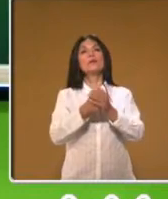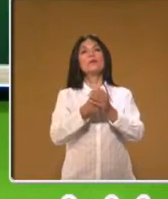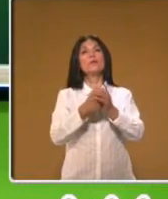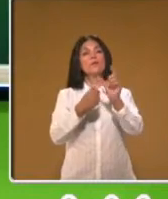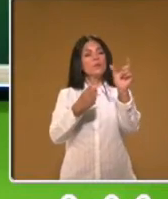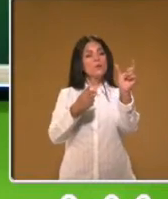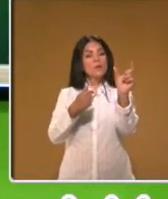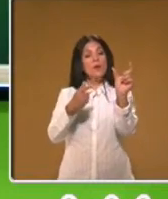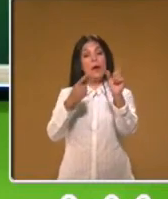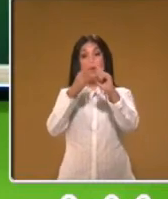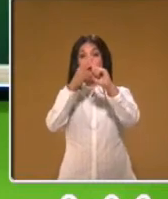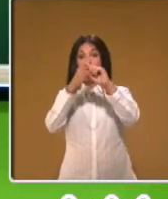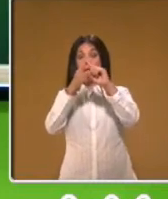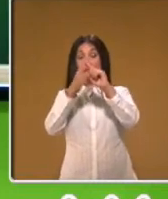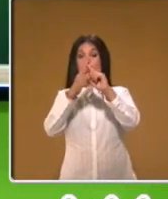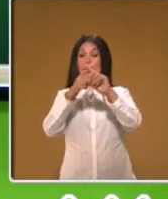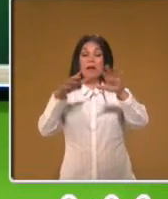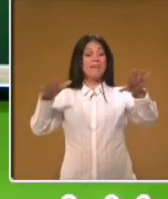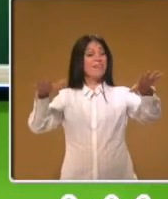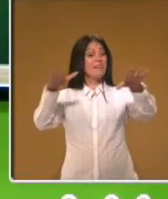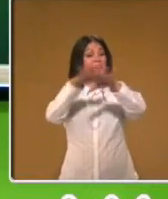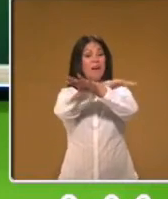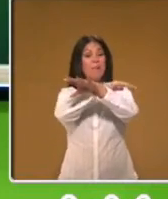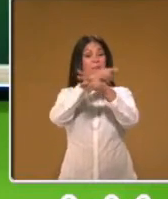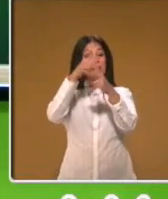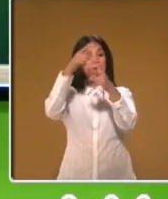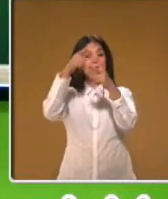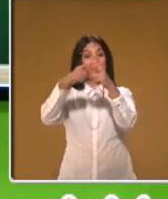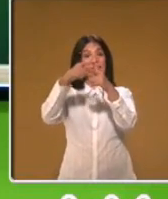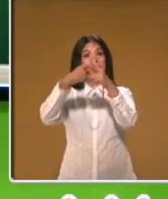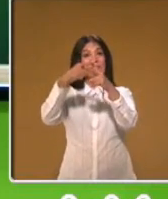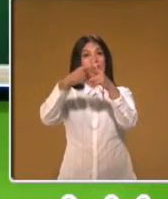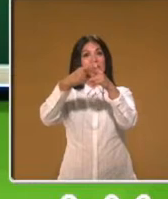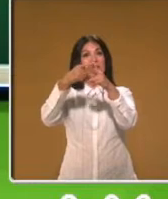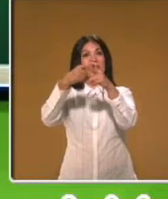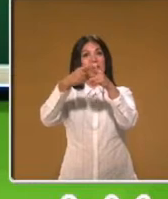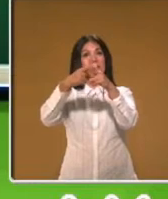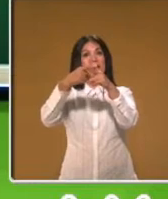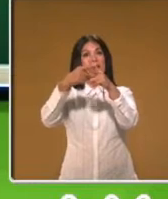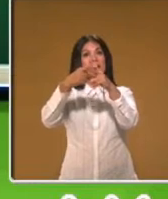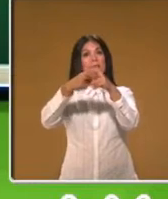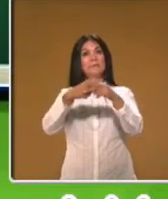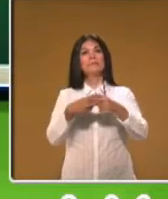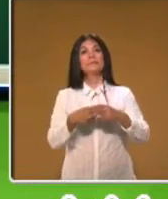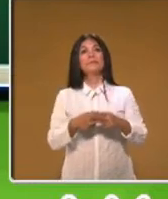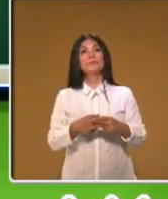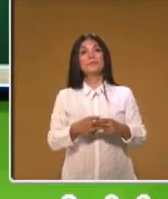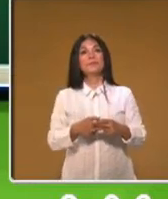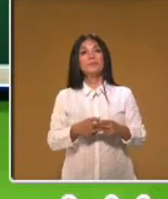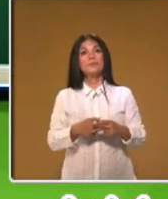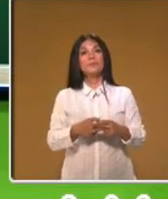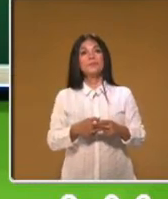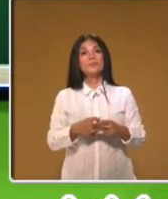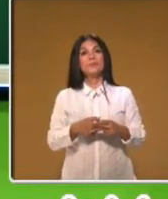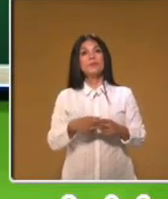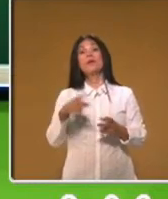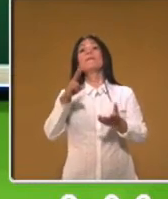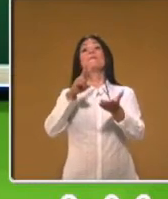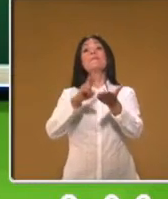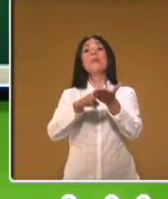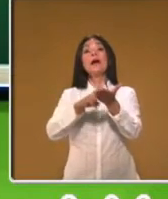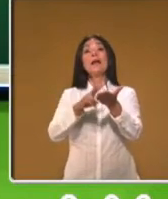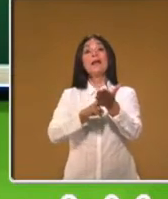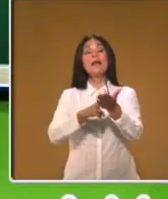a dividir. Menos 420 entre menos 7 me da como resultado que el hot dog vale